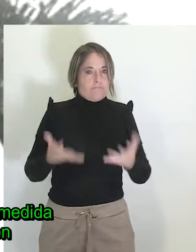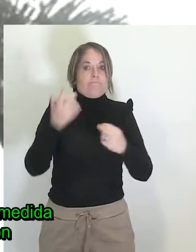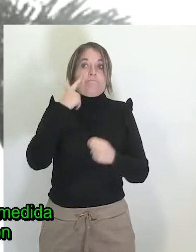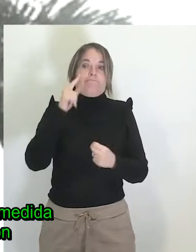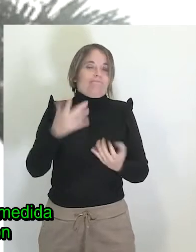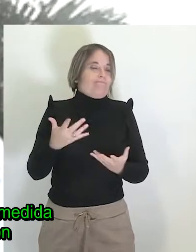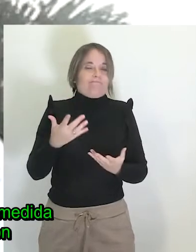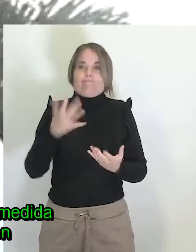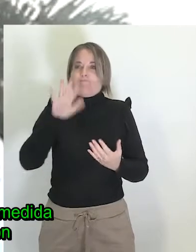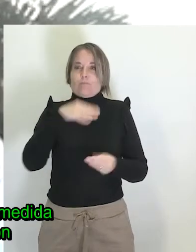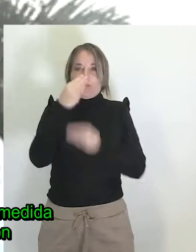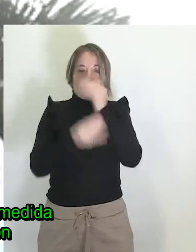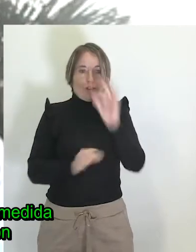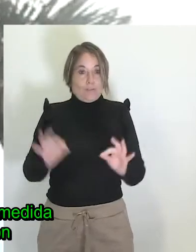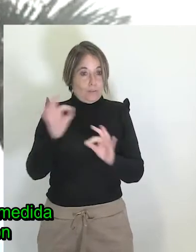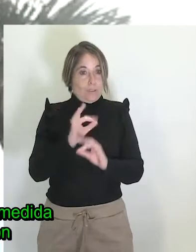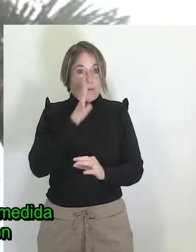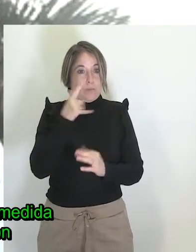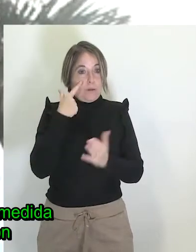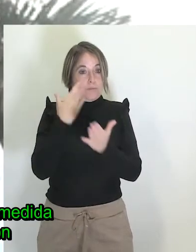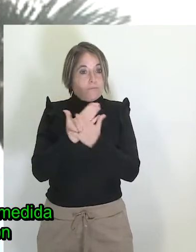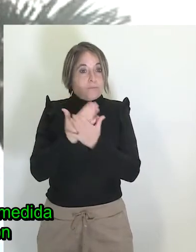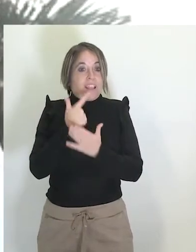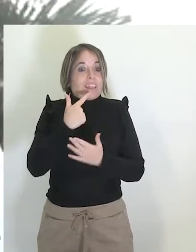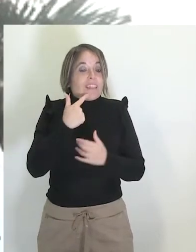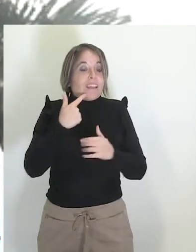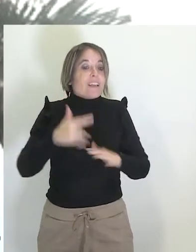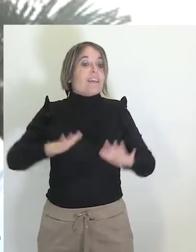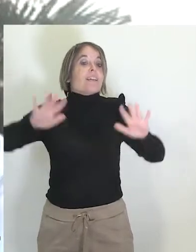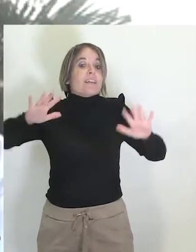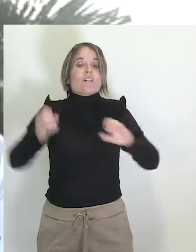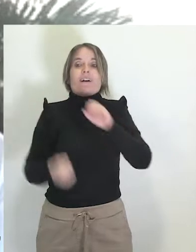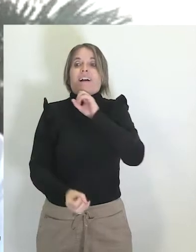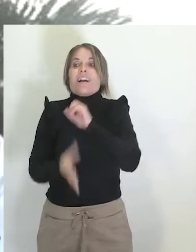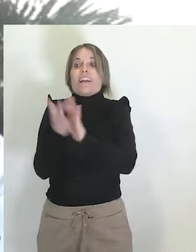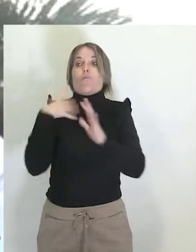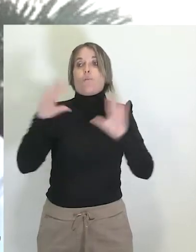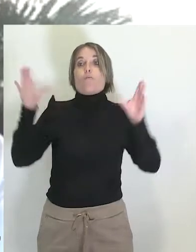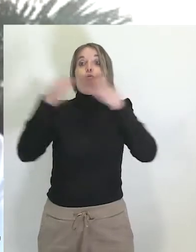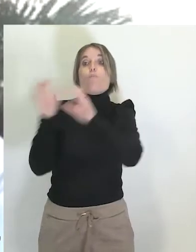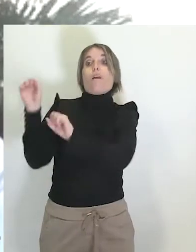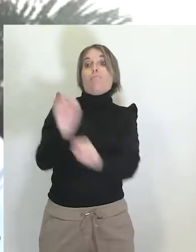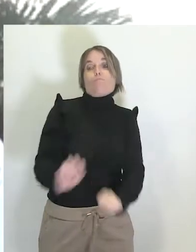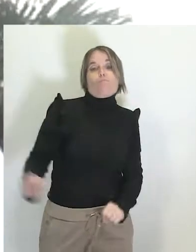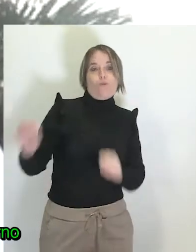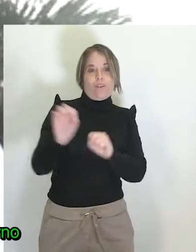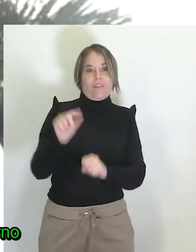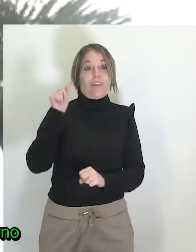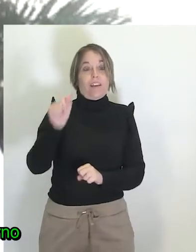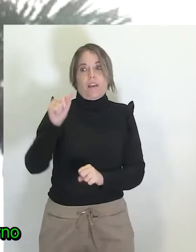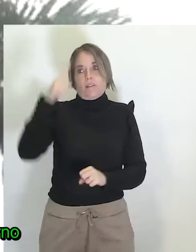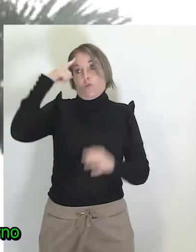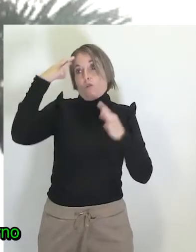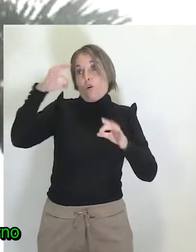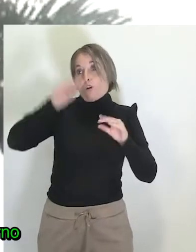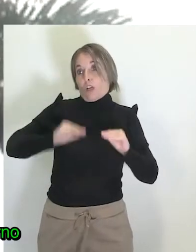Entonces, no se adoptó ninguna medida porque prácticamente dijeron que había que crear una inmunidad de rebaño y esa fue como